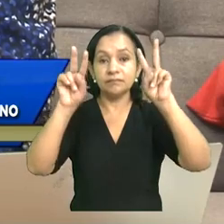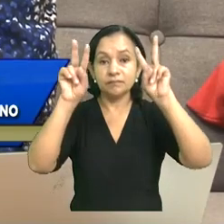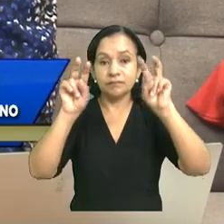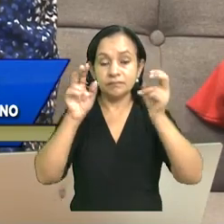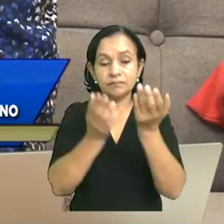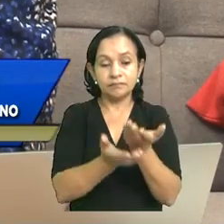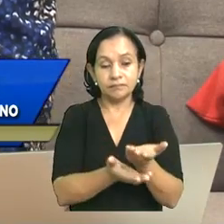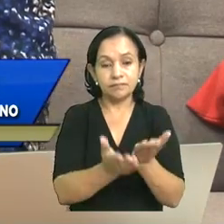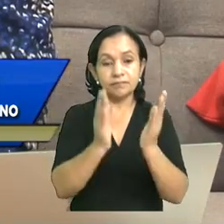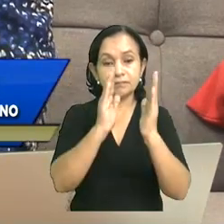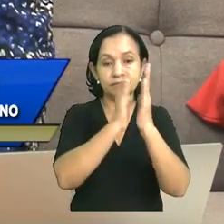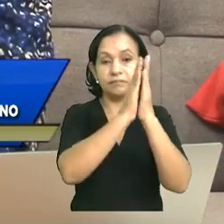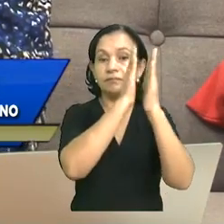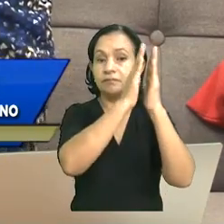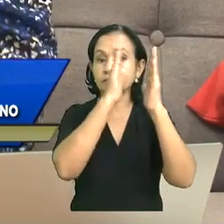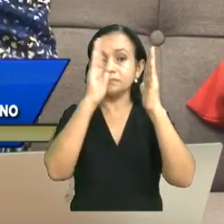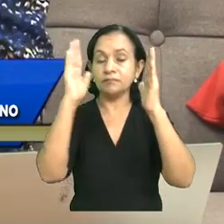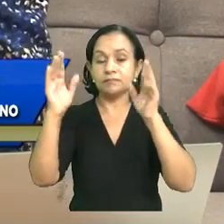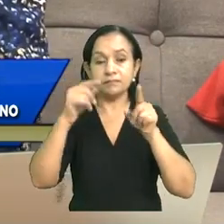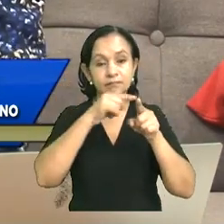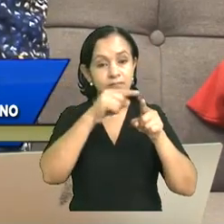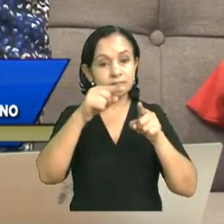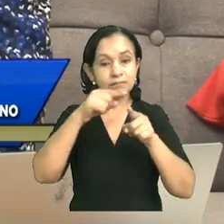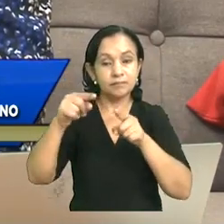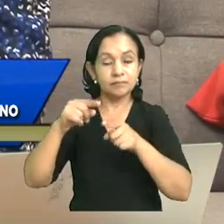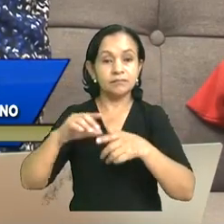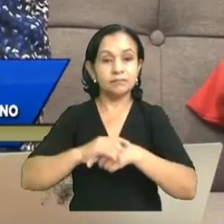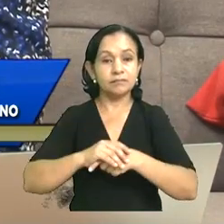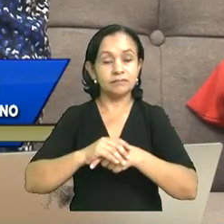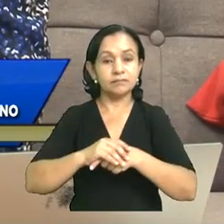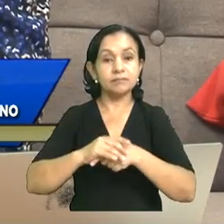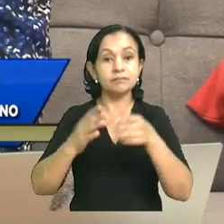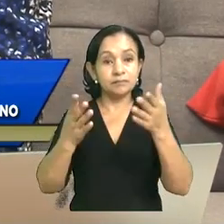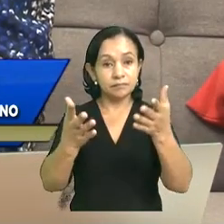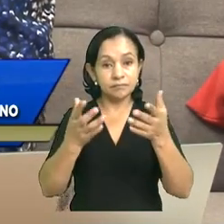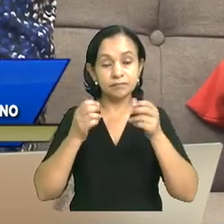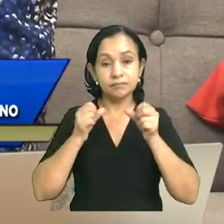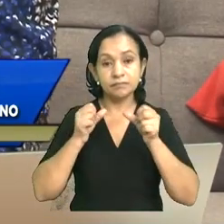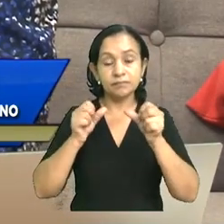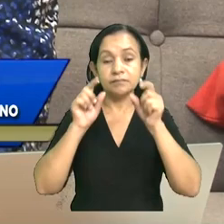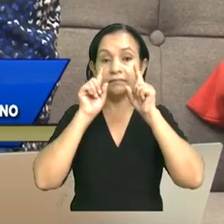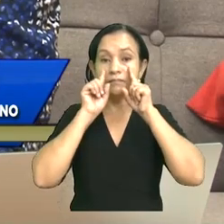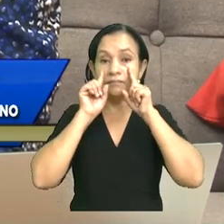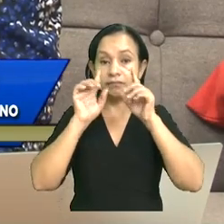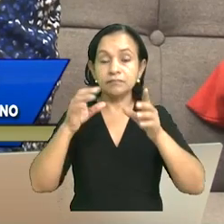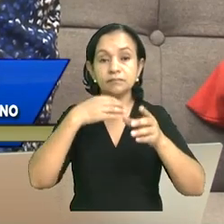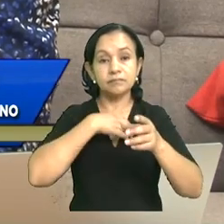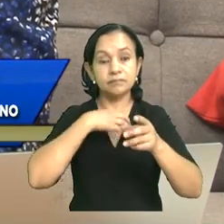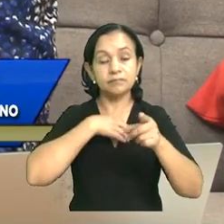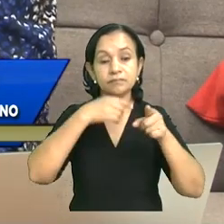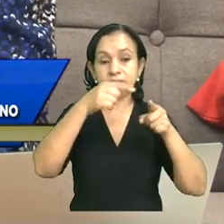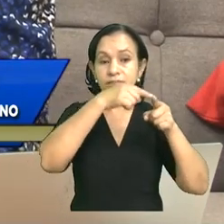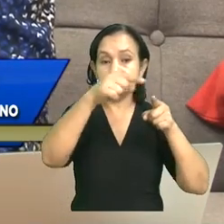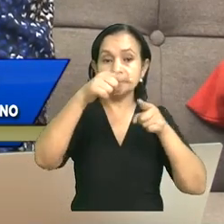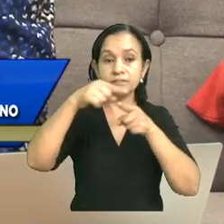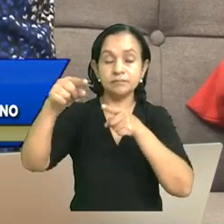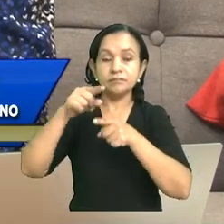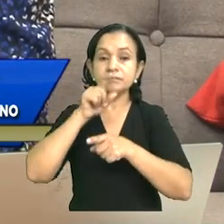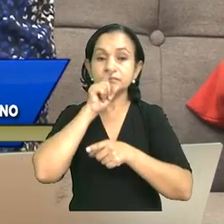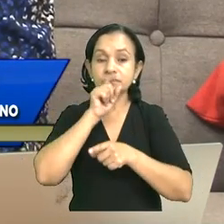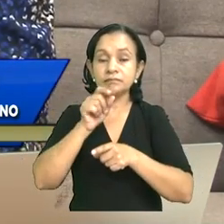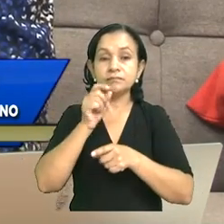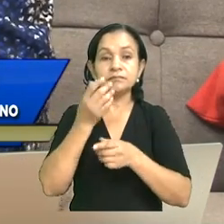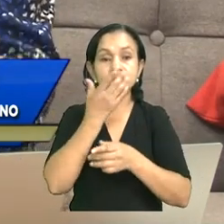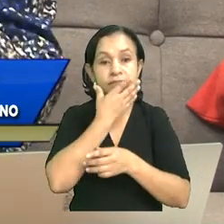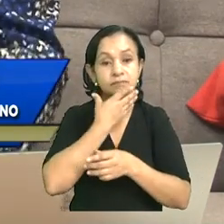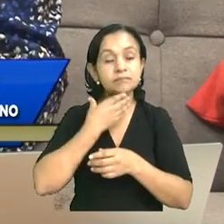bibliotecas municipales. También fortalece el rescate y la preservación de la identidad local. O sea, nuestros niños, nuestros jóvenes,